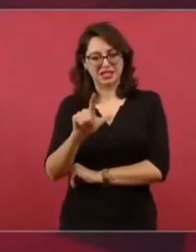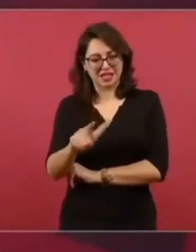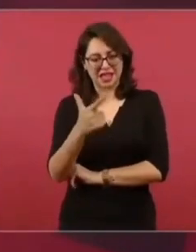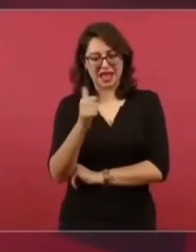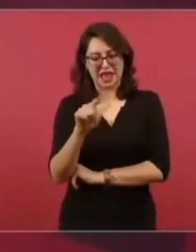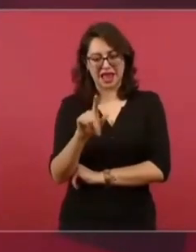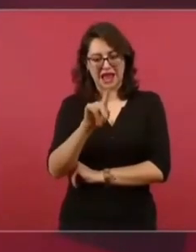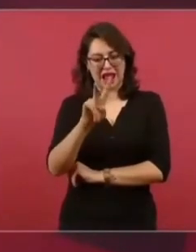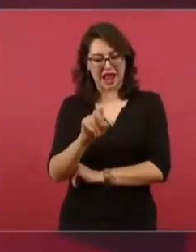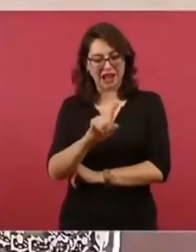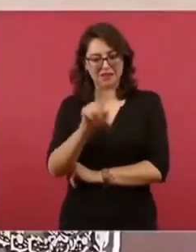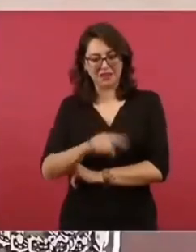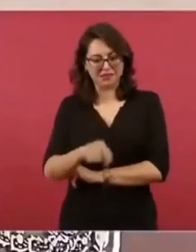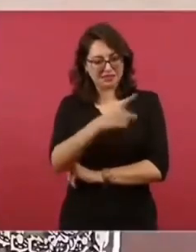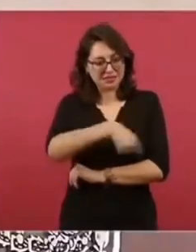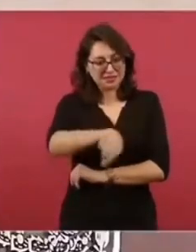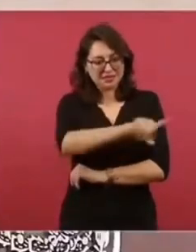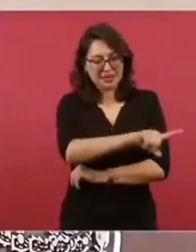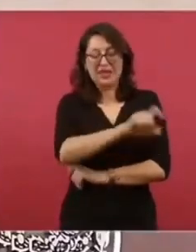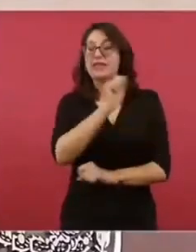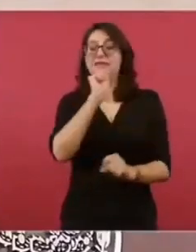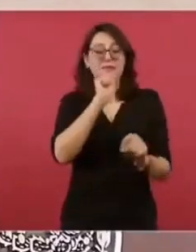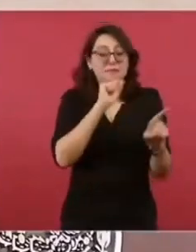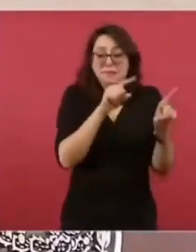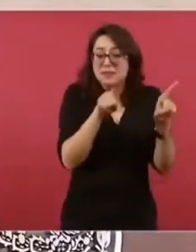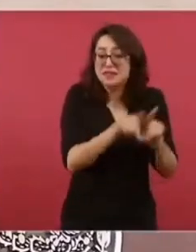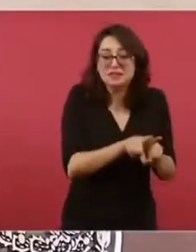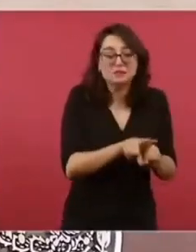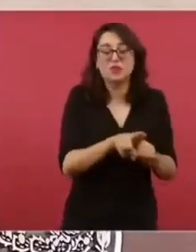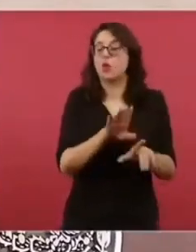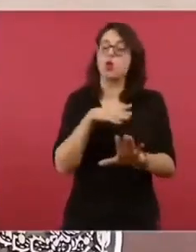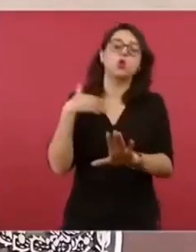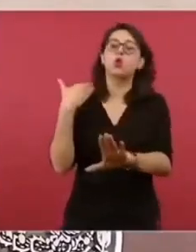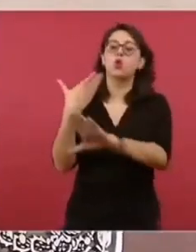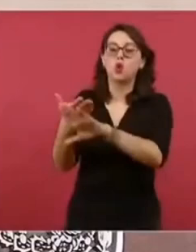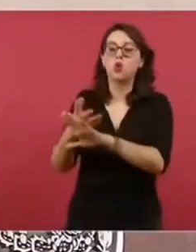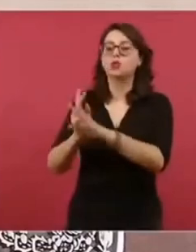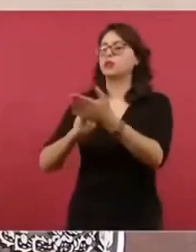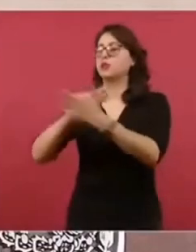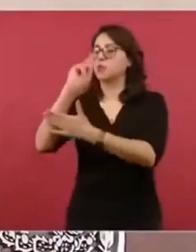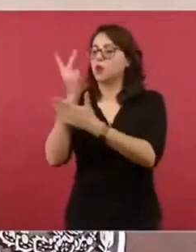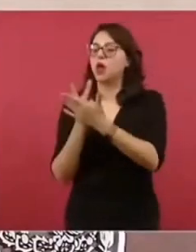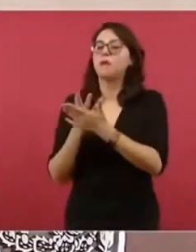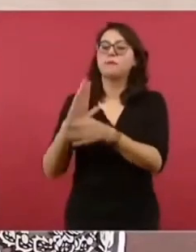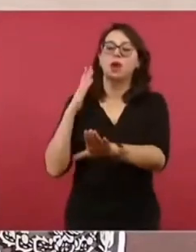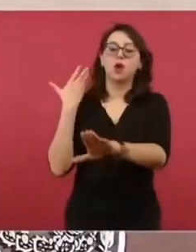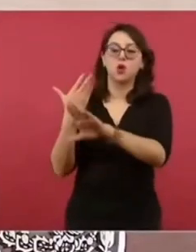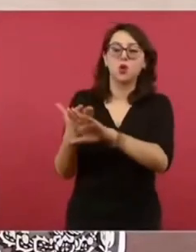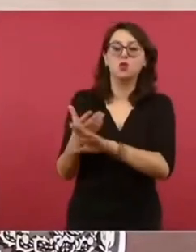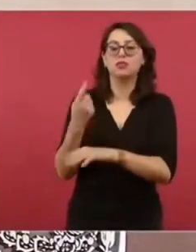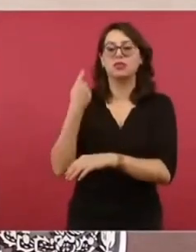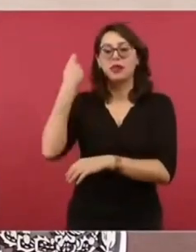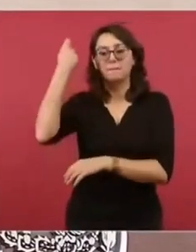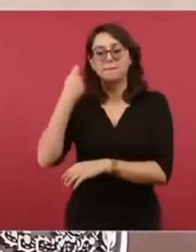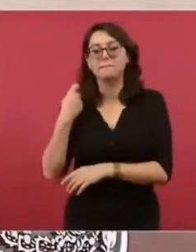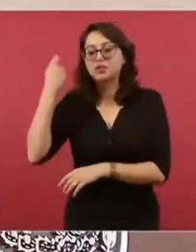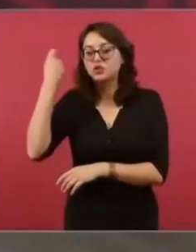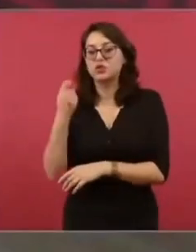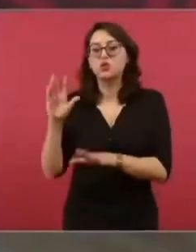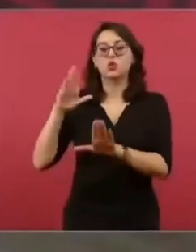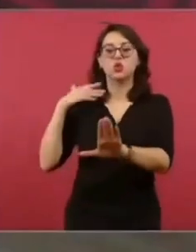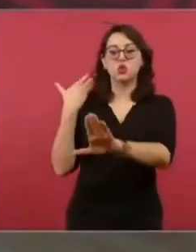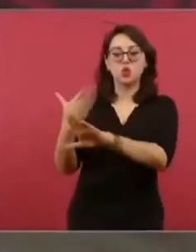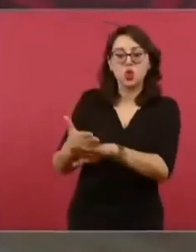de los apoyos a la gente humilde, a la gente pobre, y está en contra de la pensión a los adultos